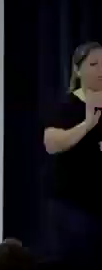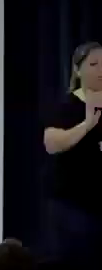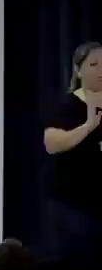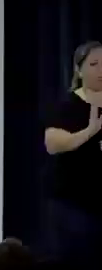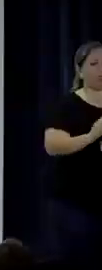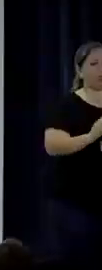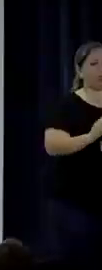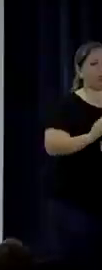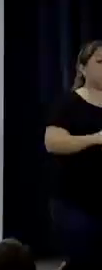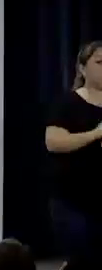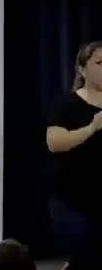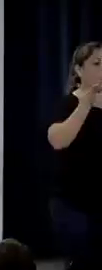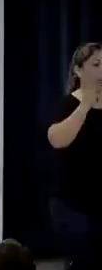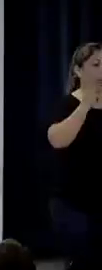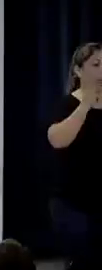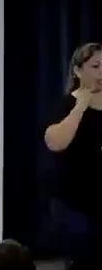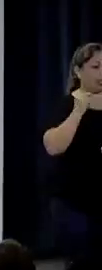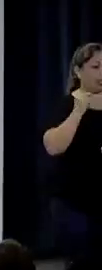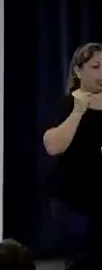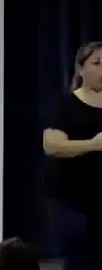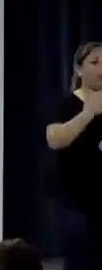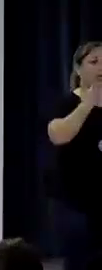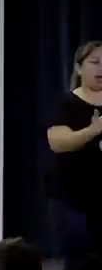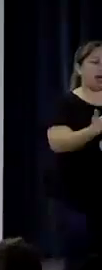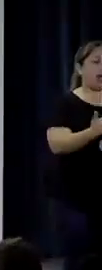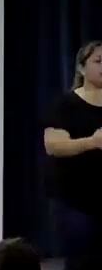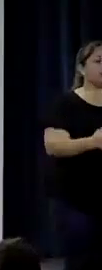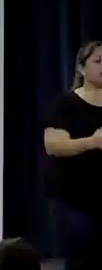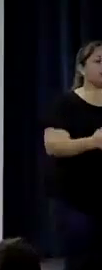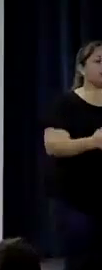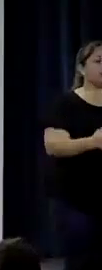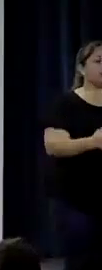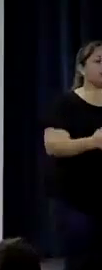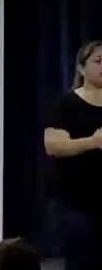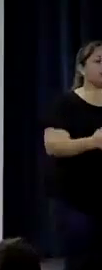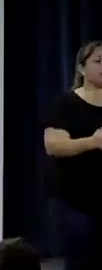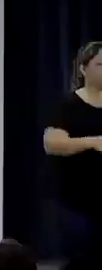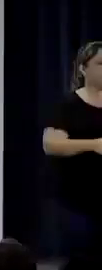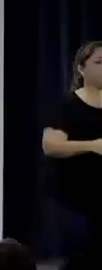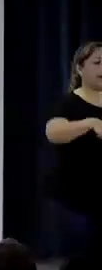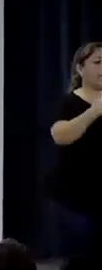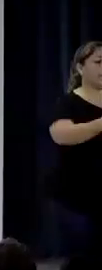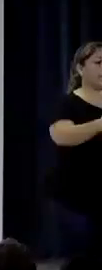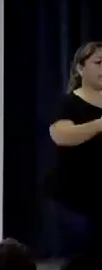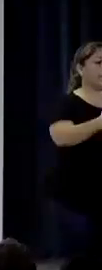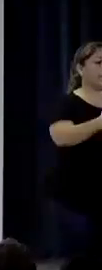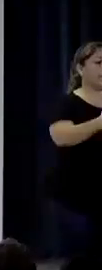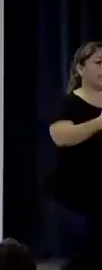Hola, hola, ¿qué tal? Buenos días a todos. Gracias por estar acá en esta primera cumbre